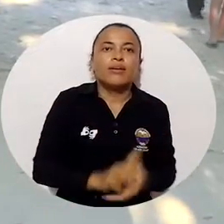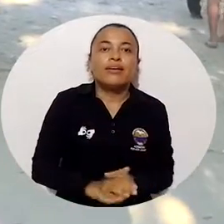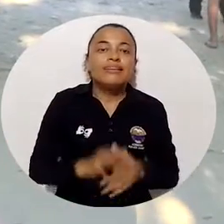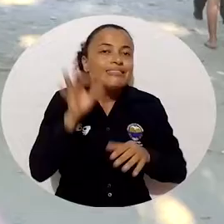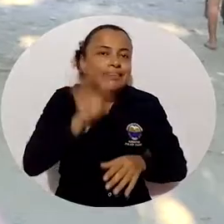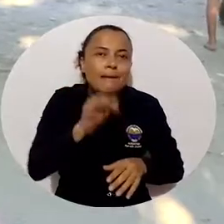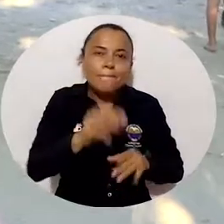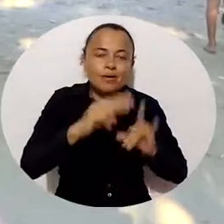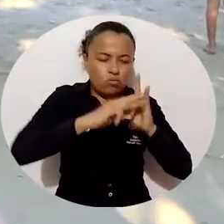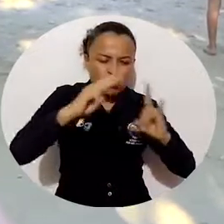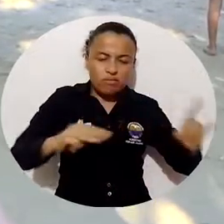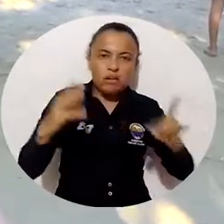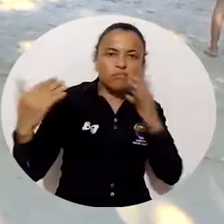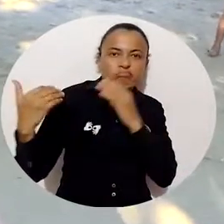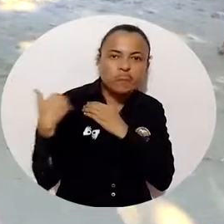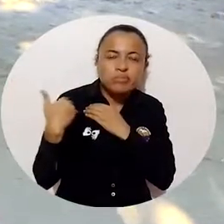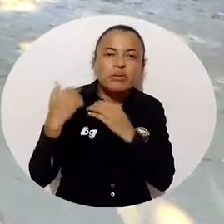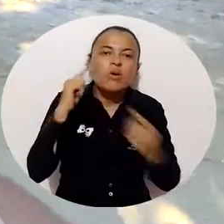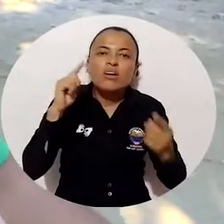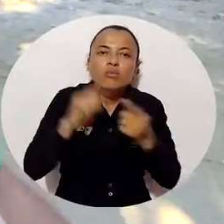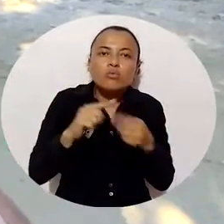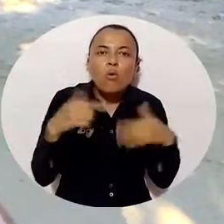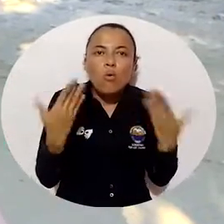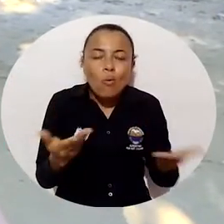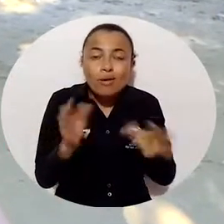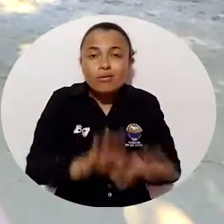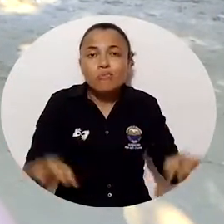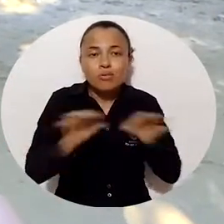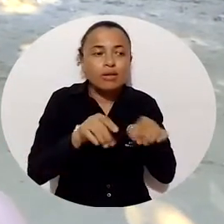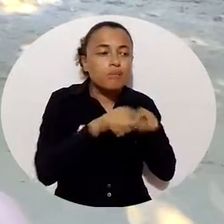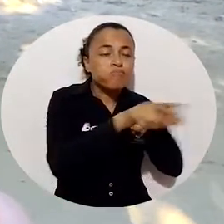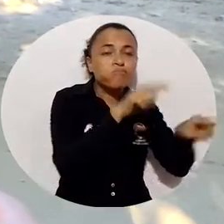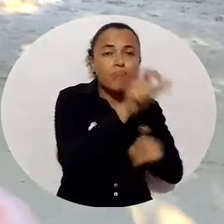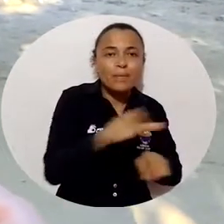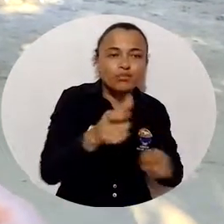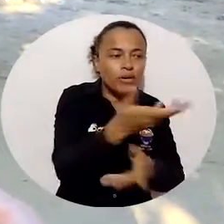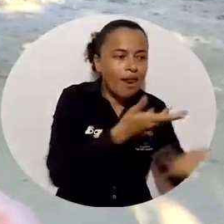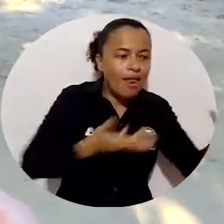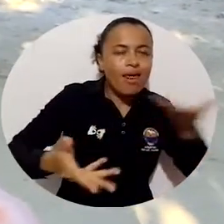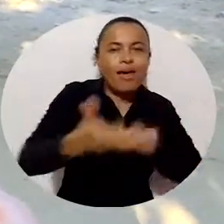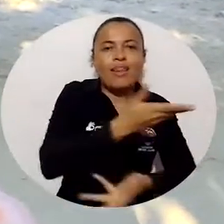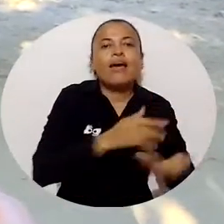Magdalena, dentro de su eje misional, tiene que procurar tener buena relación con